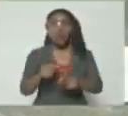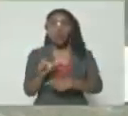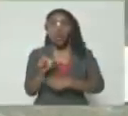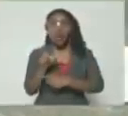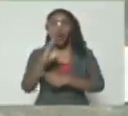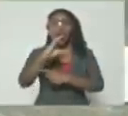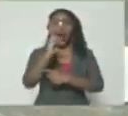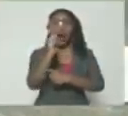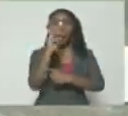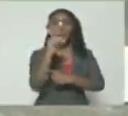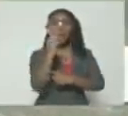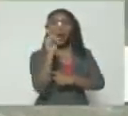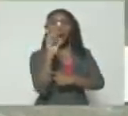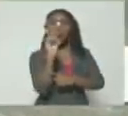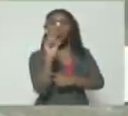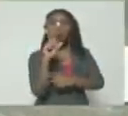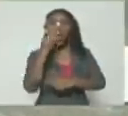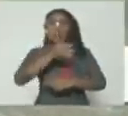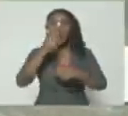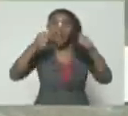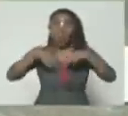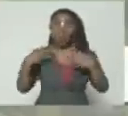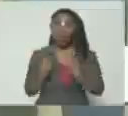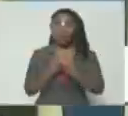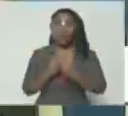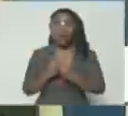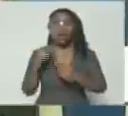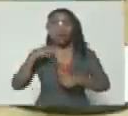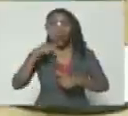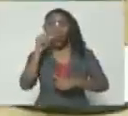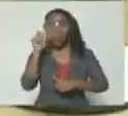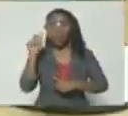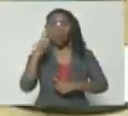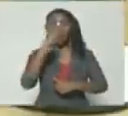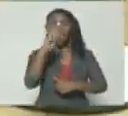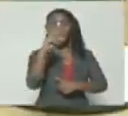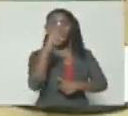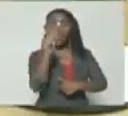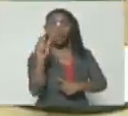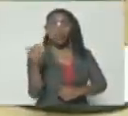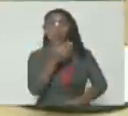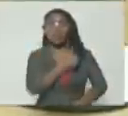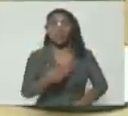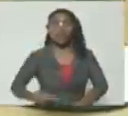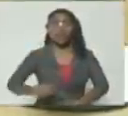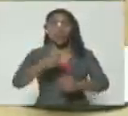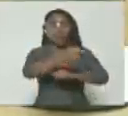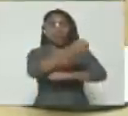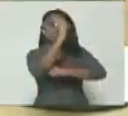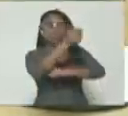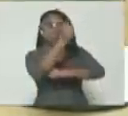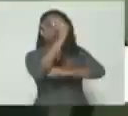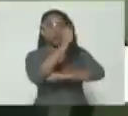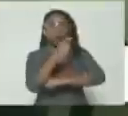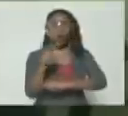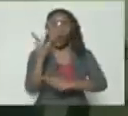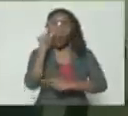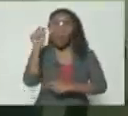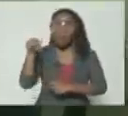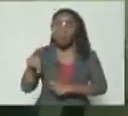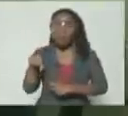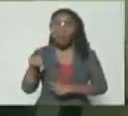Antártida. En la tarde de hoy nos acompaña el compañero Tomás Griese, presidente de Isopesca, el compañero Óscar